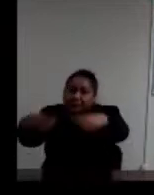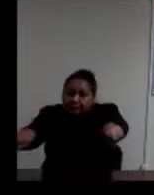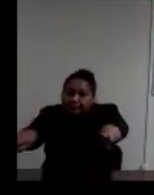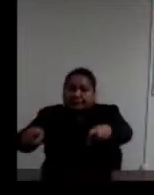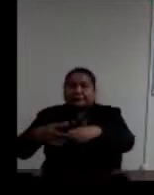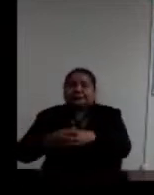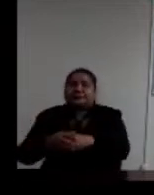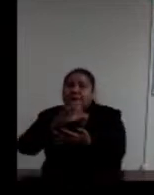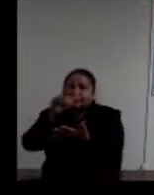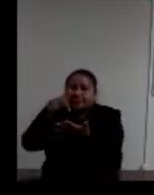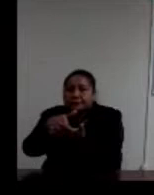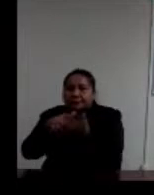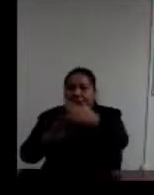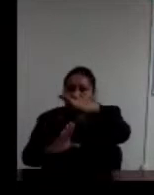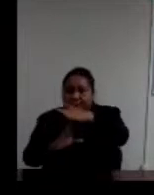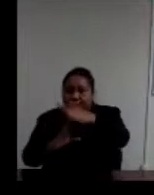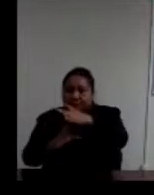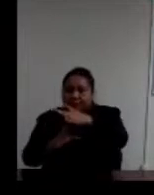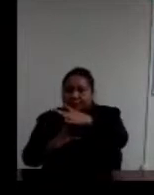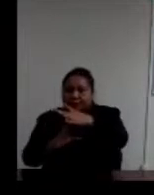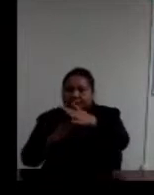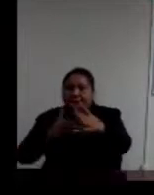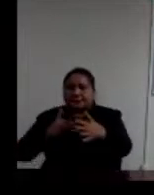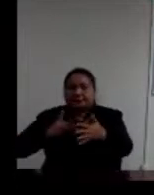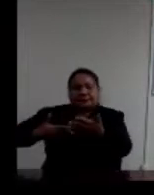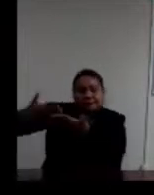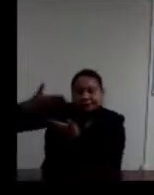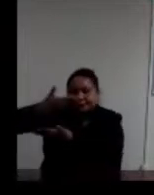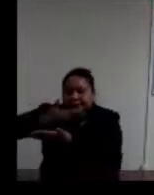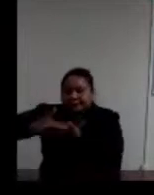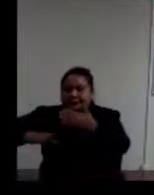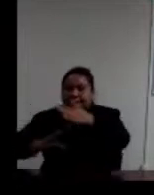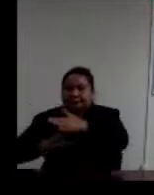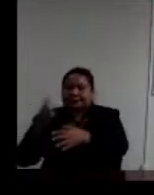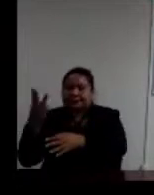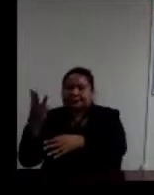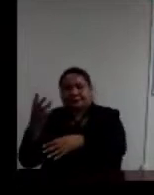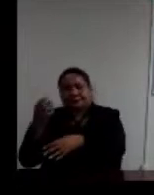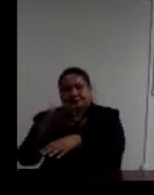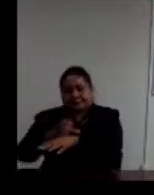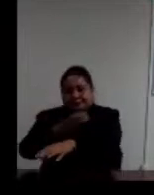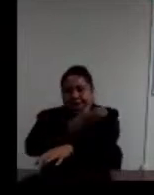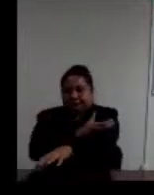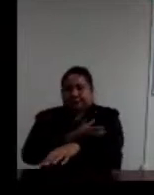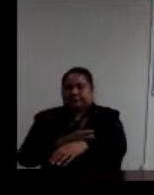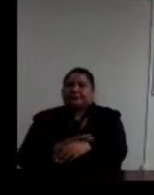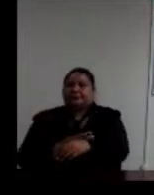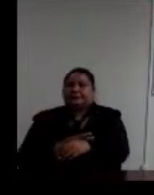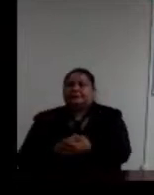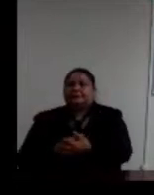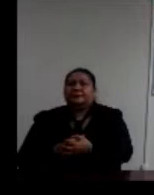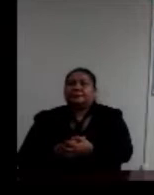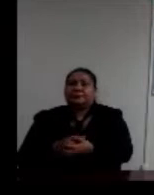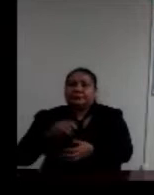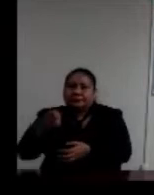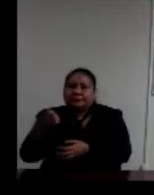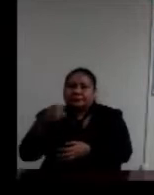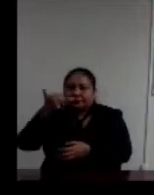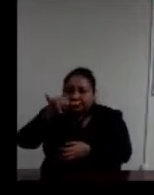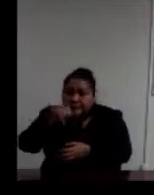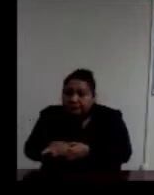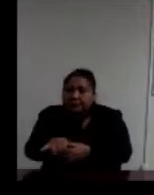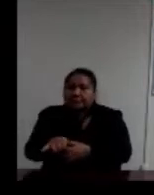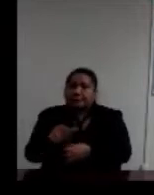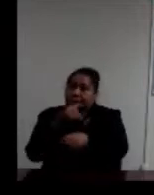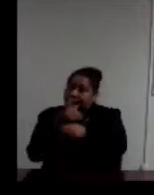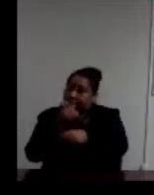un lugar, una mesa que debo de compartir con 3 o 4 compañeros, mi espacio, el cual debo de conservar. Entonces, es aquí